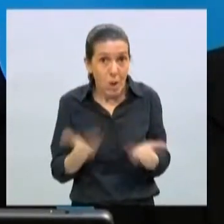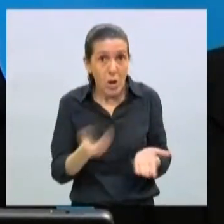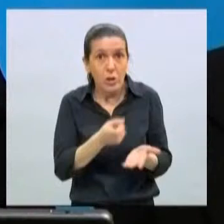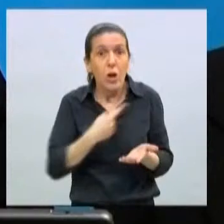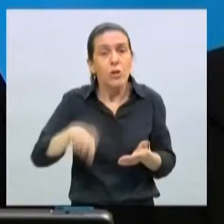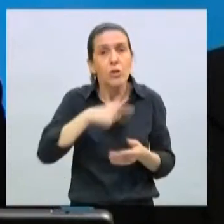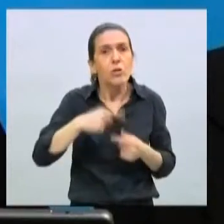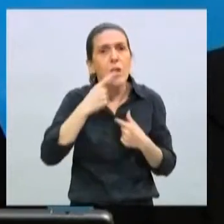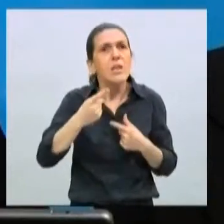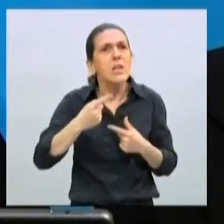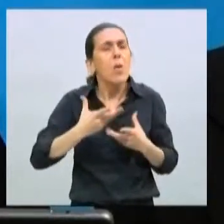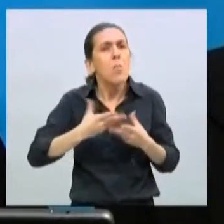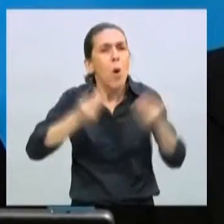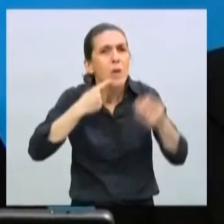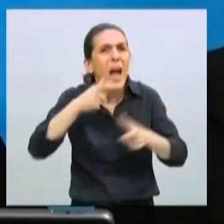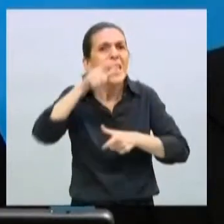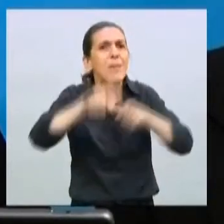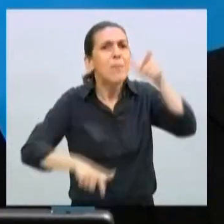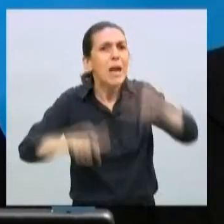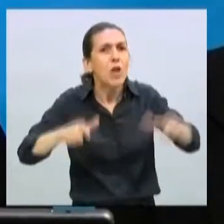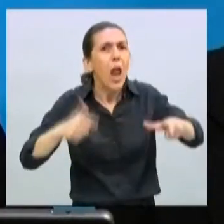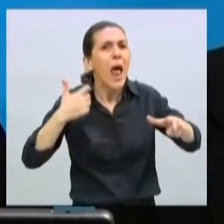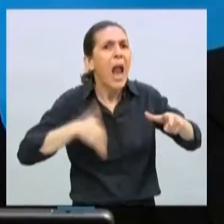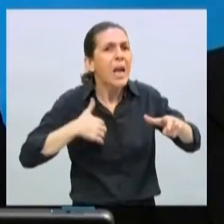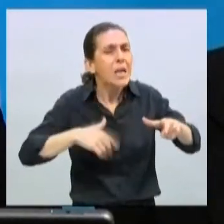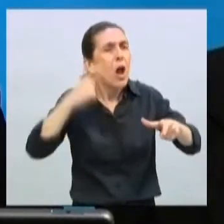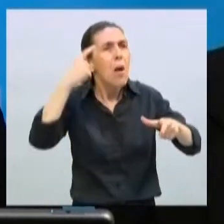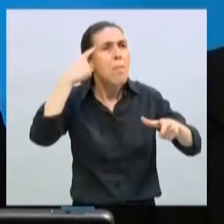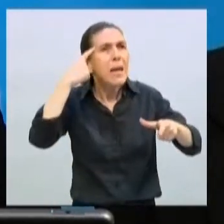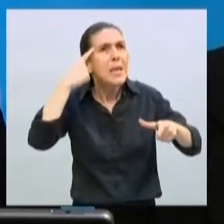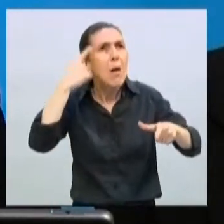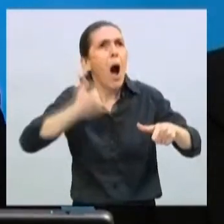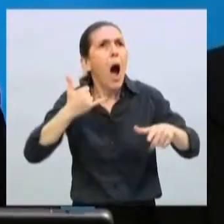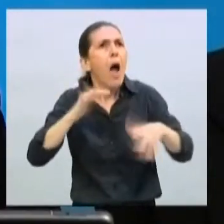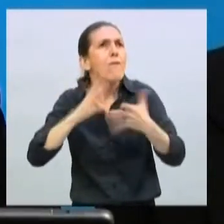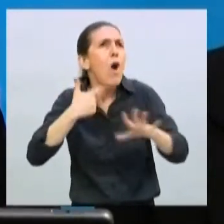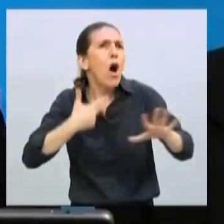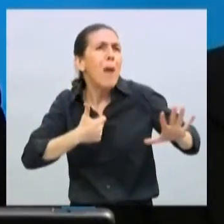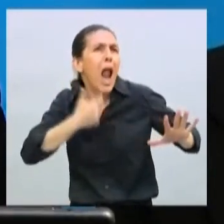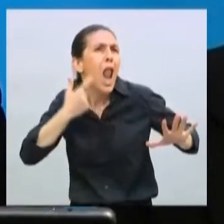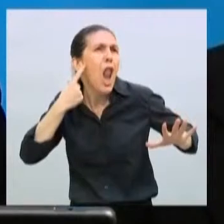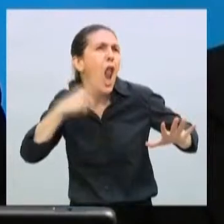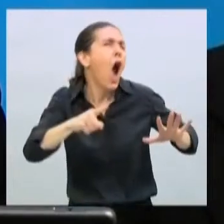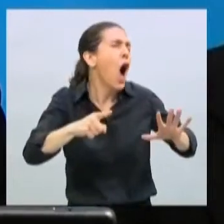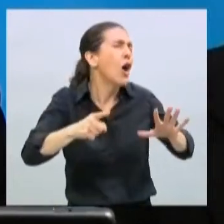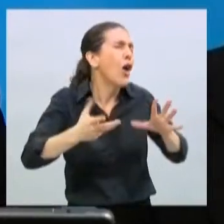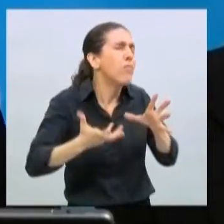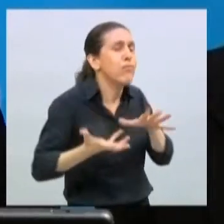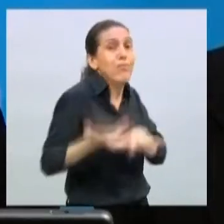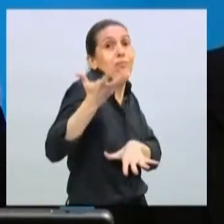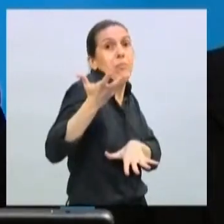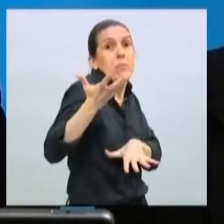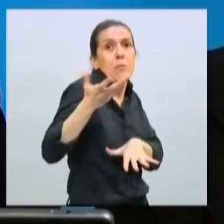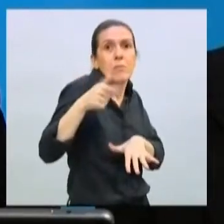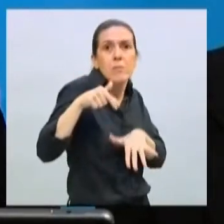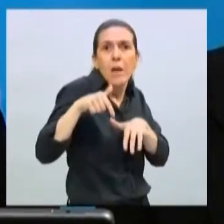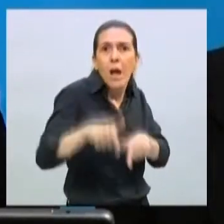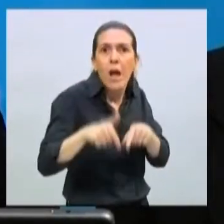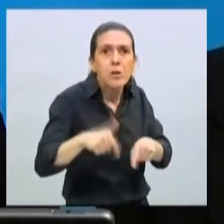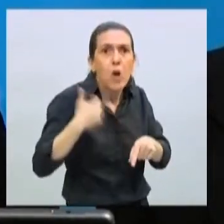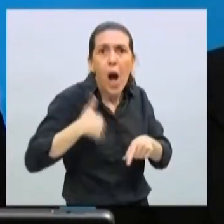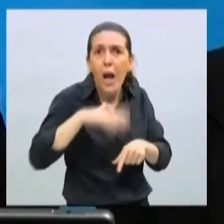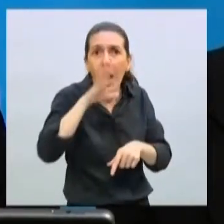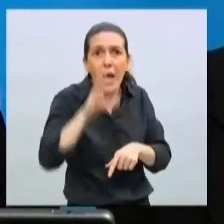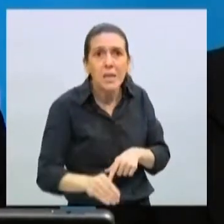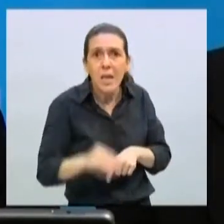veces que los argentinos buscamos epopeyas, miren, esta es una epopeya del pueblo argentino, que no